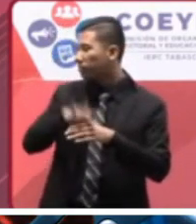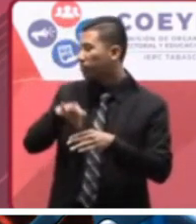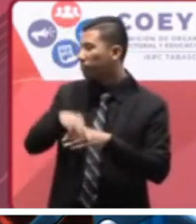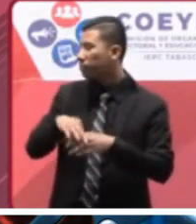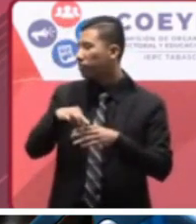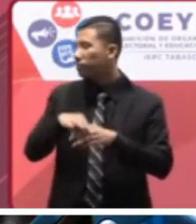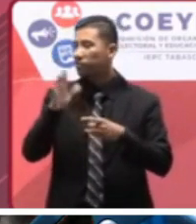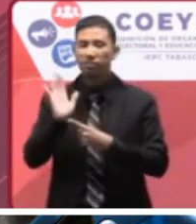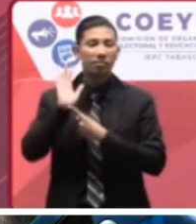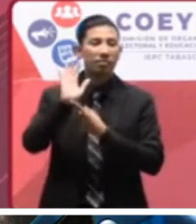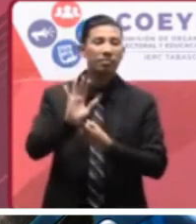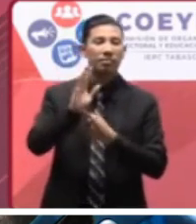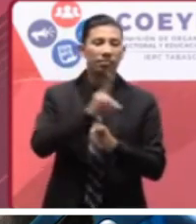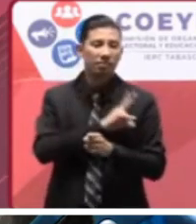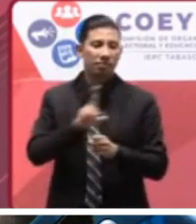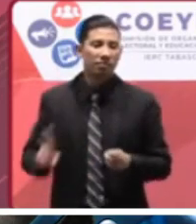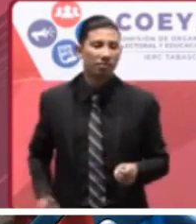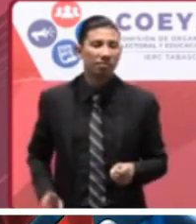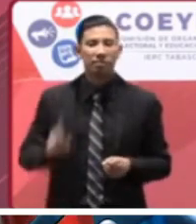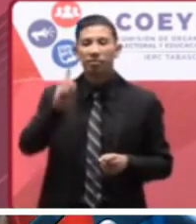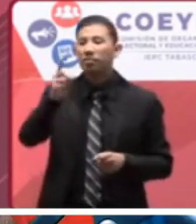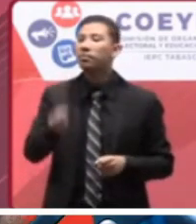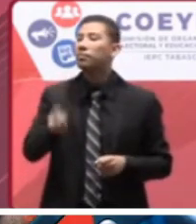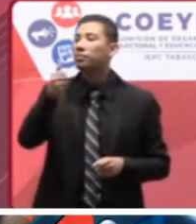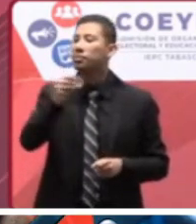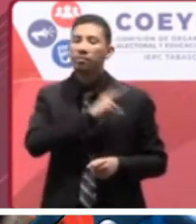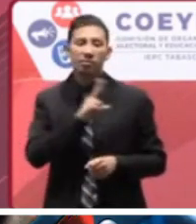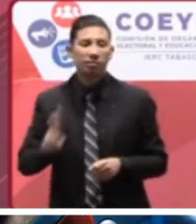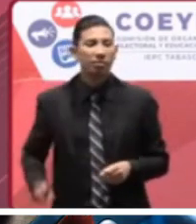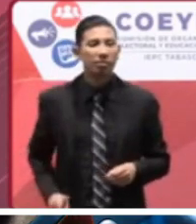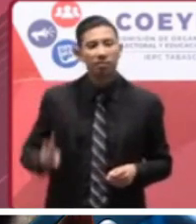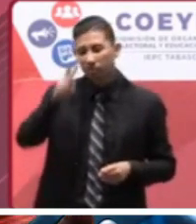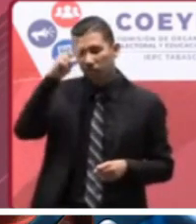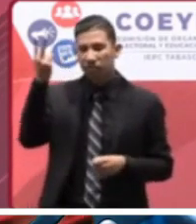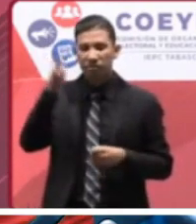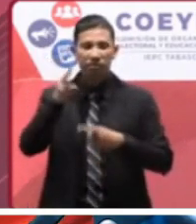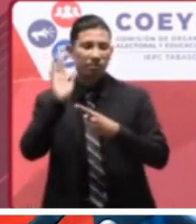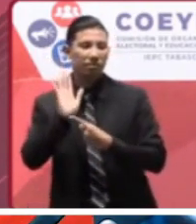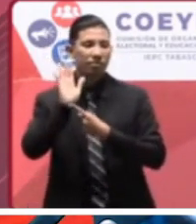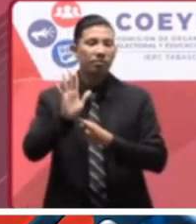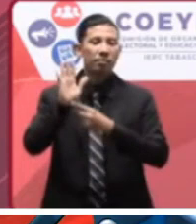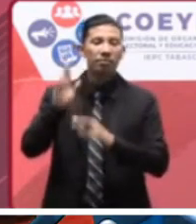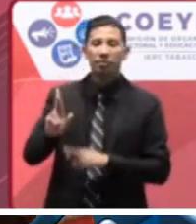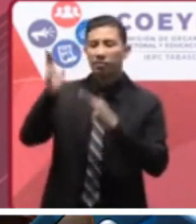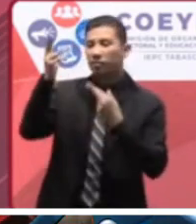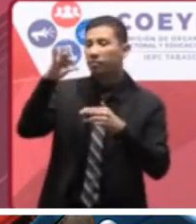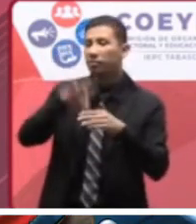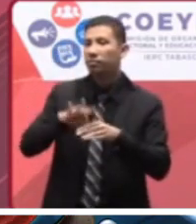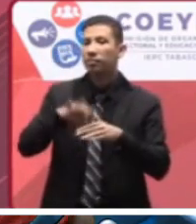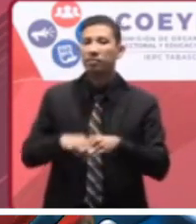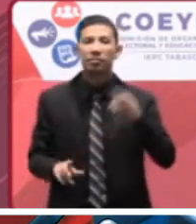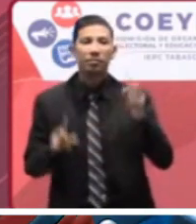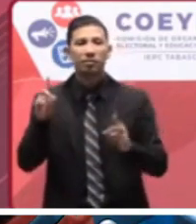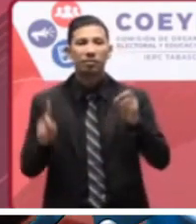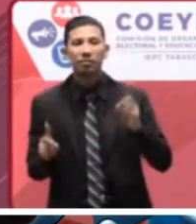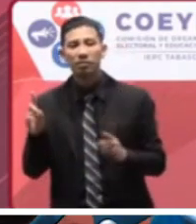el presidente, que por primera ocasión un presidente de la República presenta una reforma electoral. Sin duda que